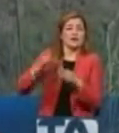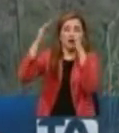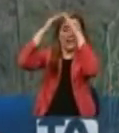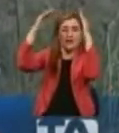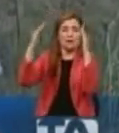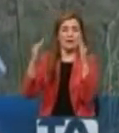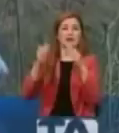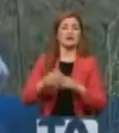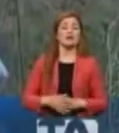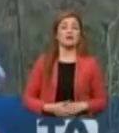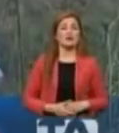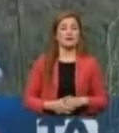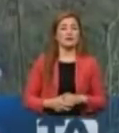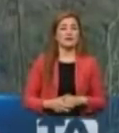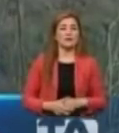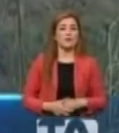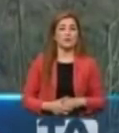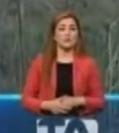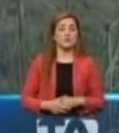porque eso